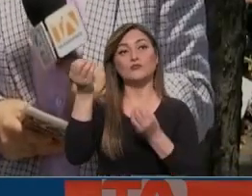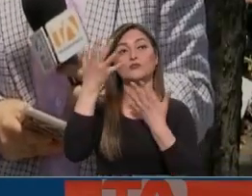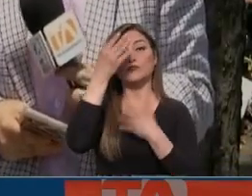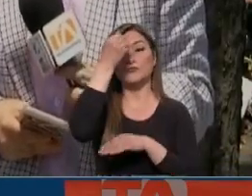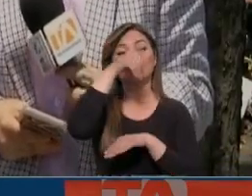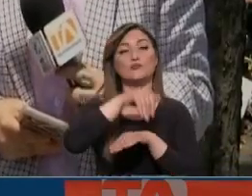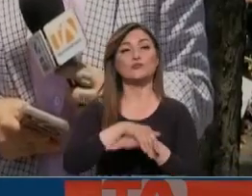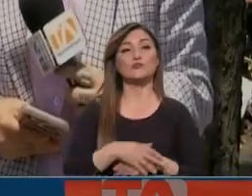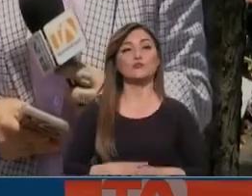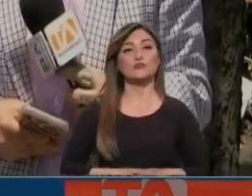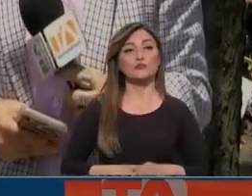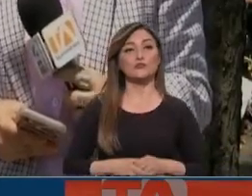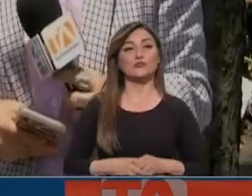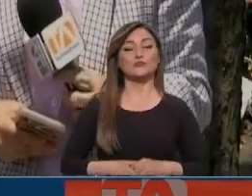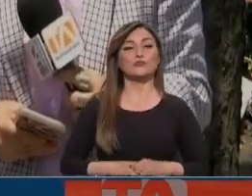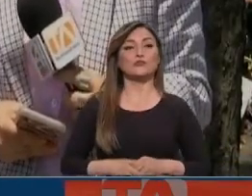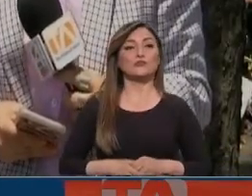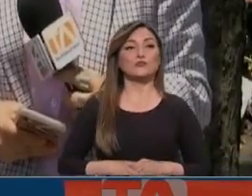Adelante.